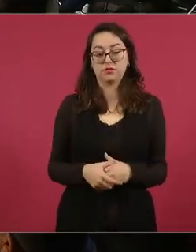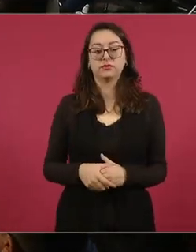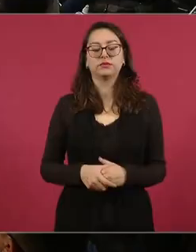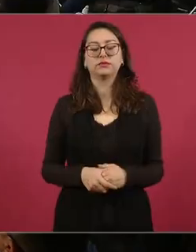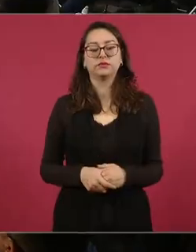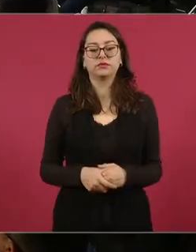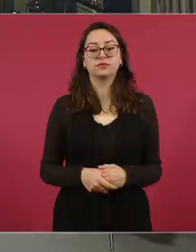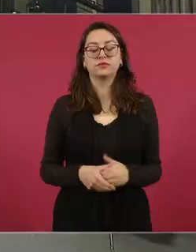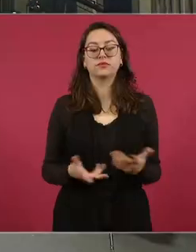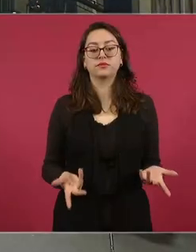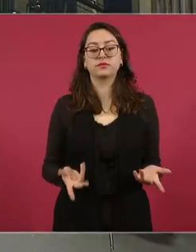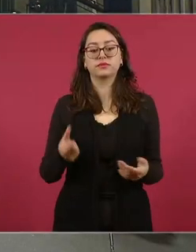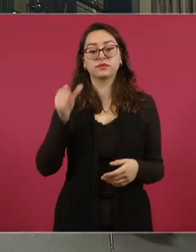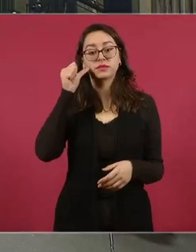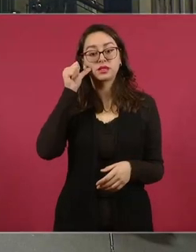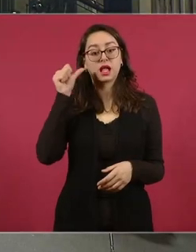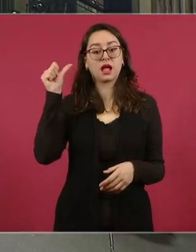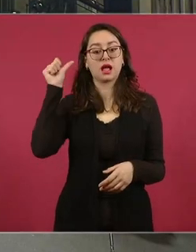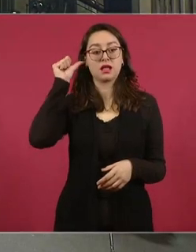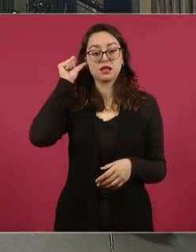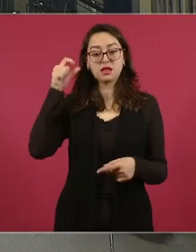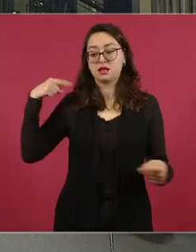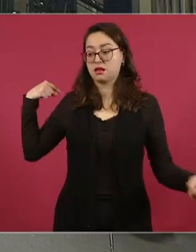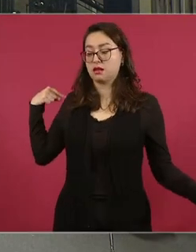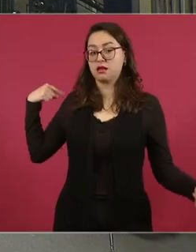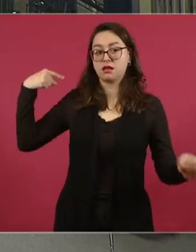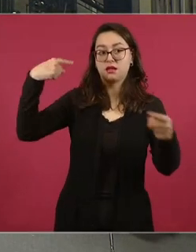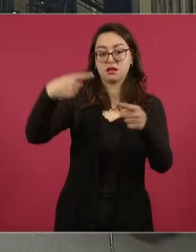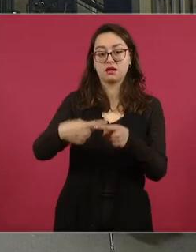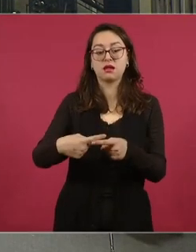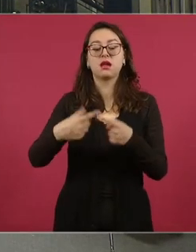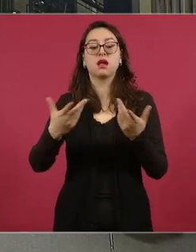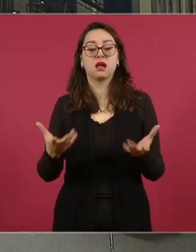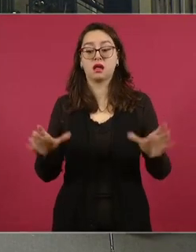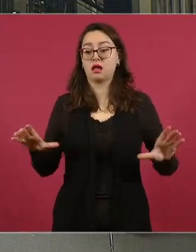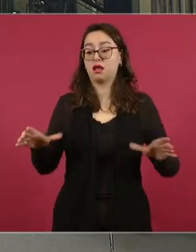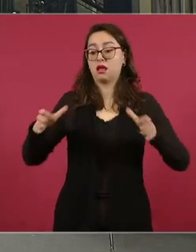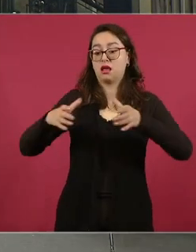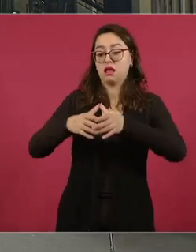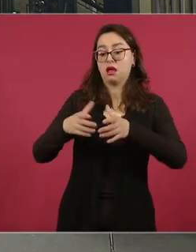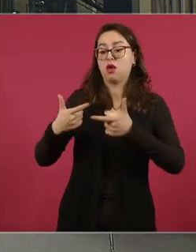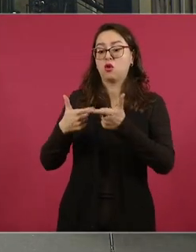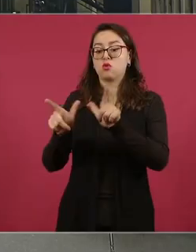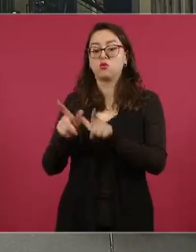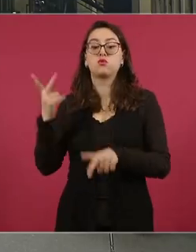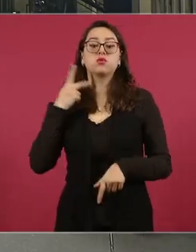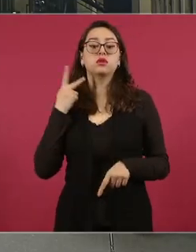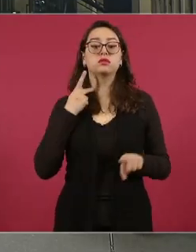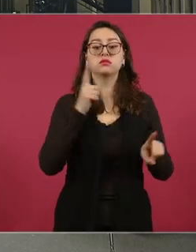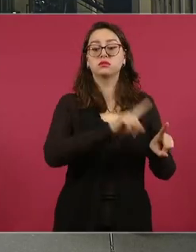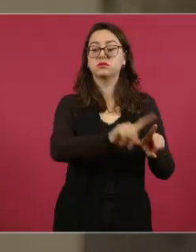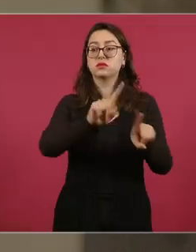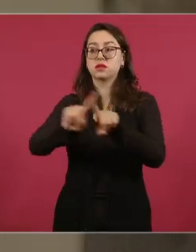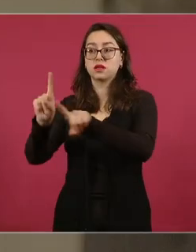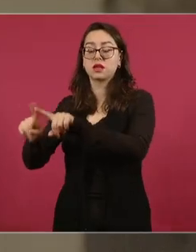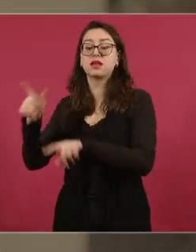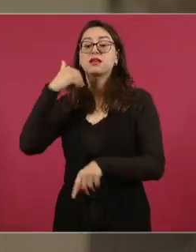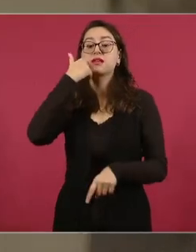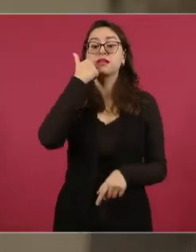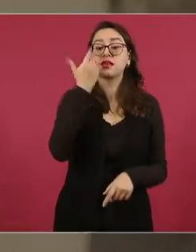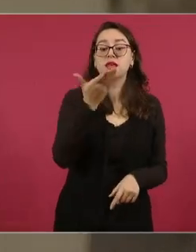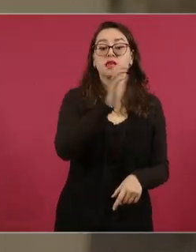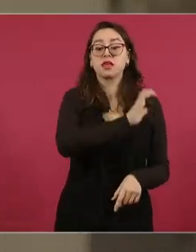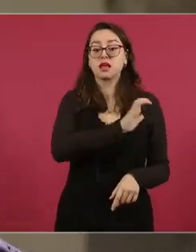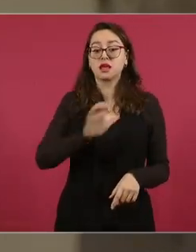aspirantes asesinados de distintos partidos para estos comicios 2024. ¿Qué se puede hacer